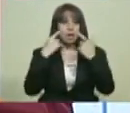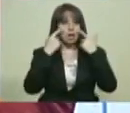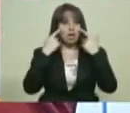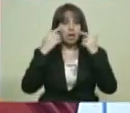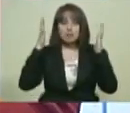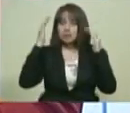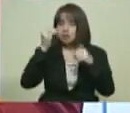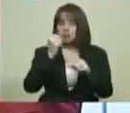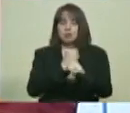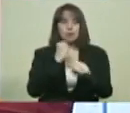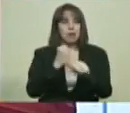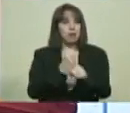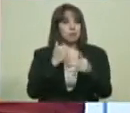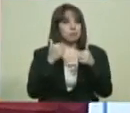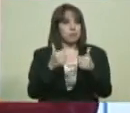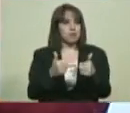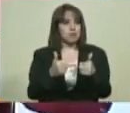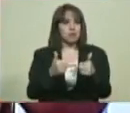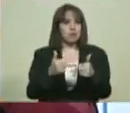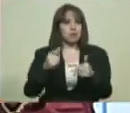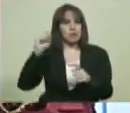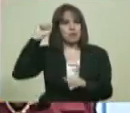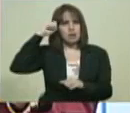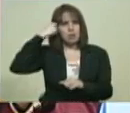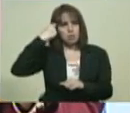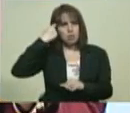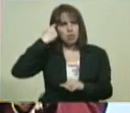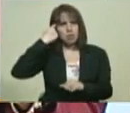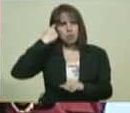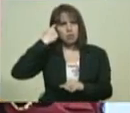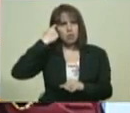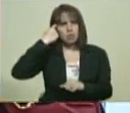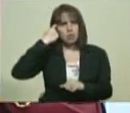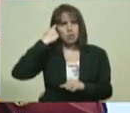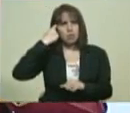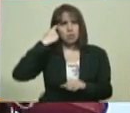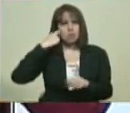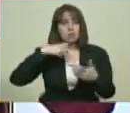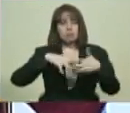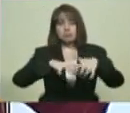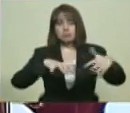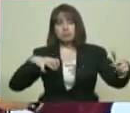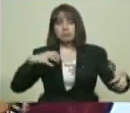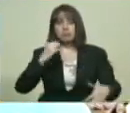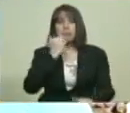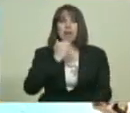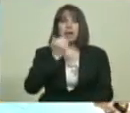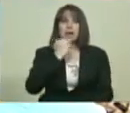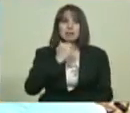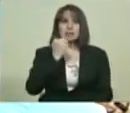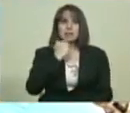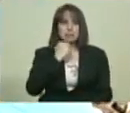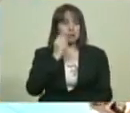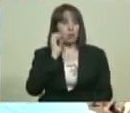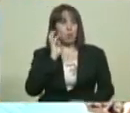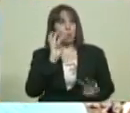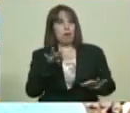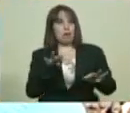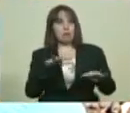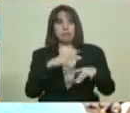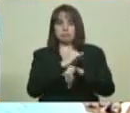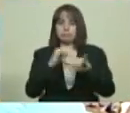Trabajaron muy bien. Recuerdo los actos de Guacara y de Valencia. Increíbles los